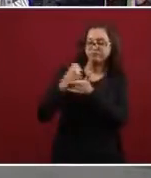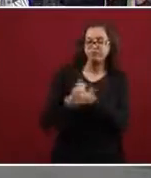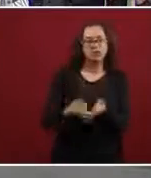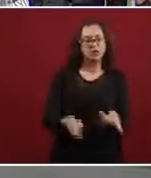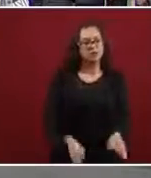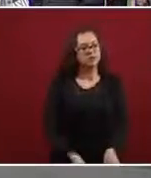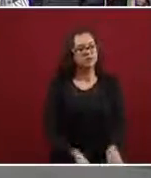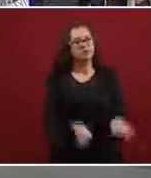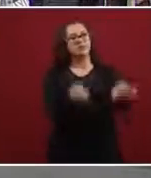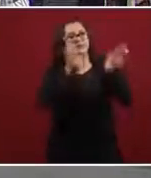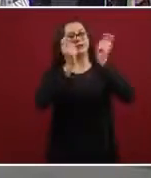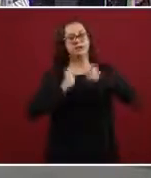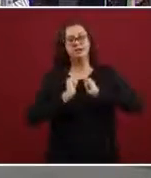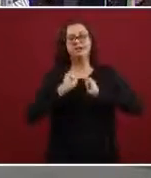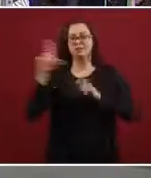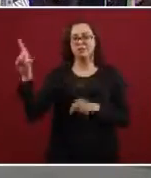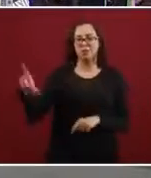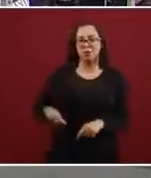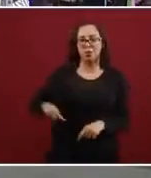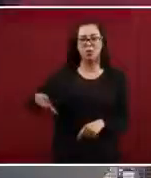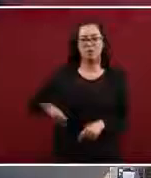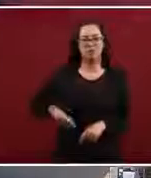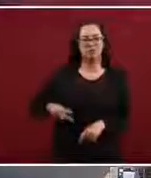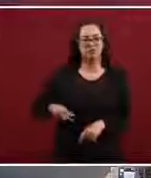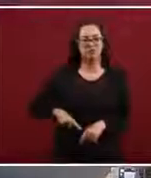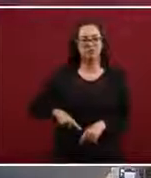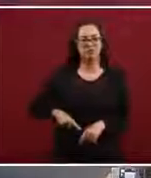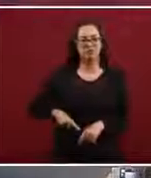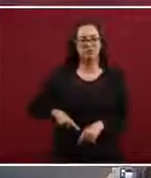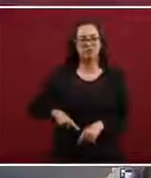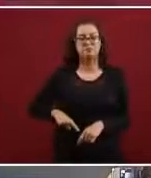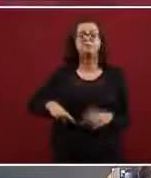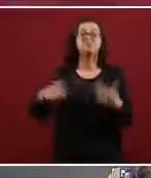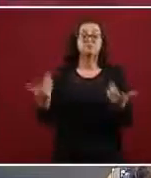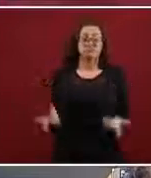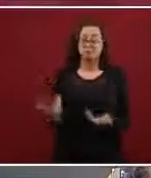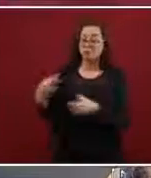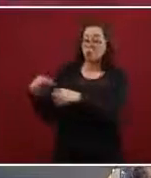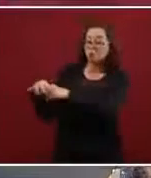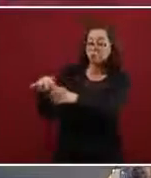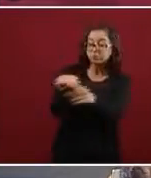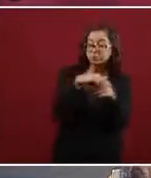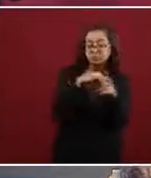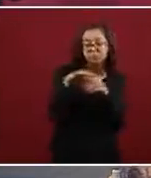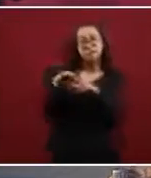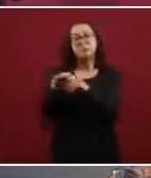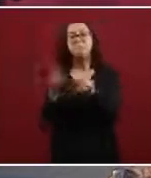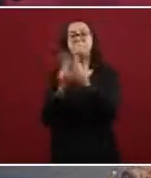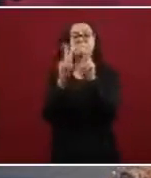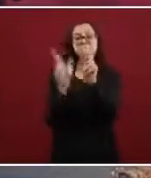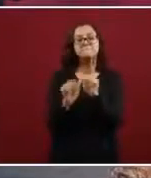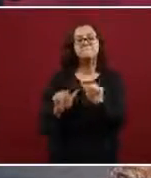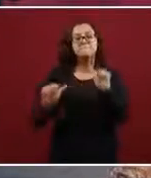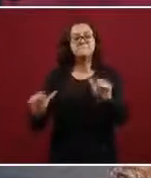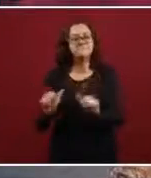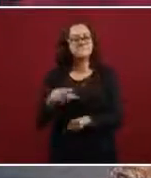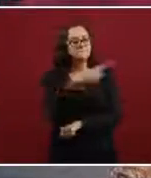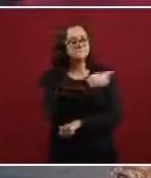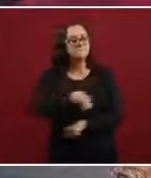para derrotar por la vía pacífica y electoral al